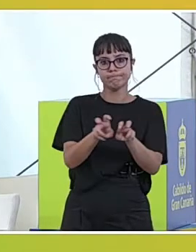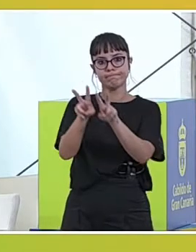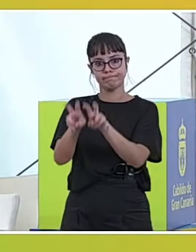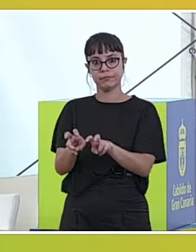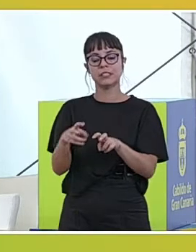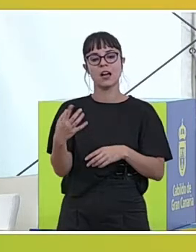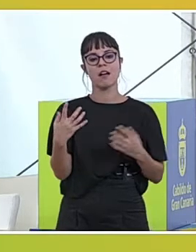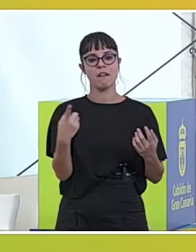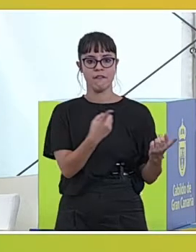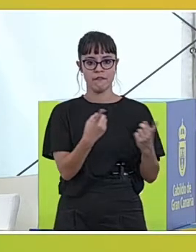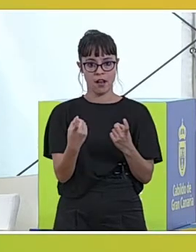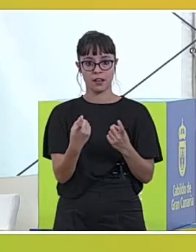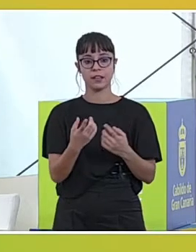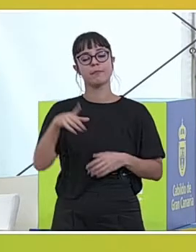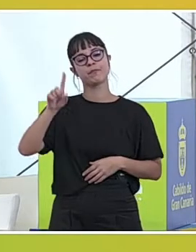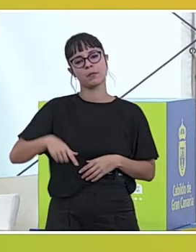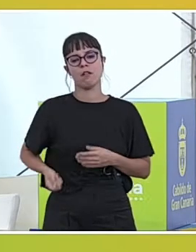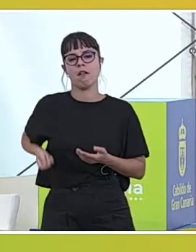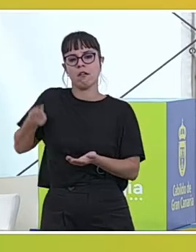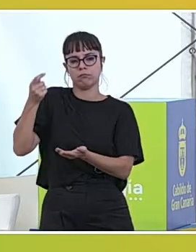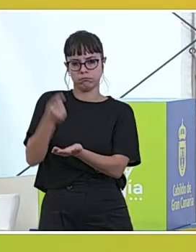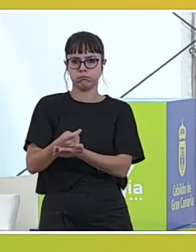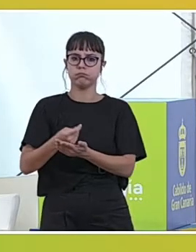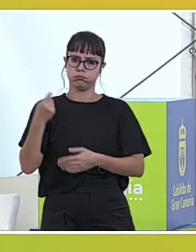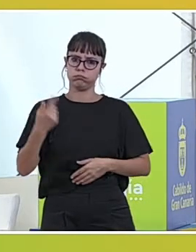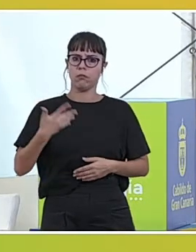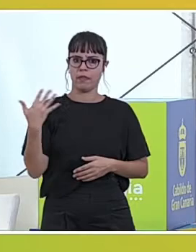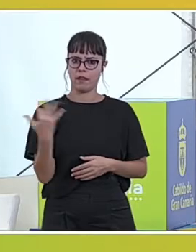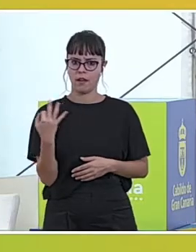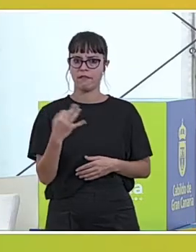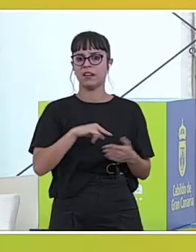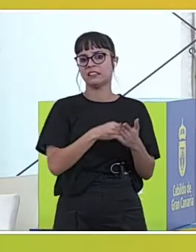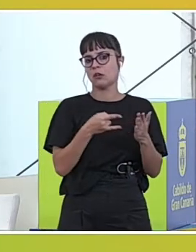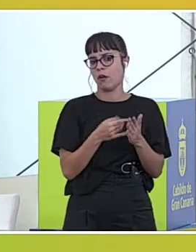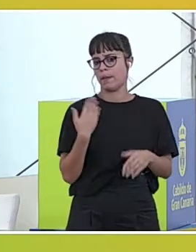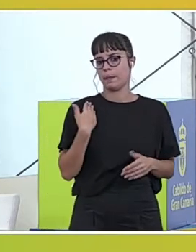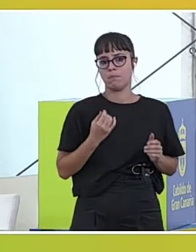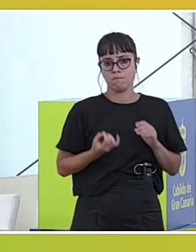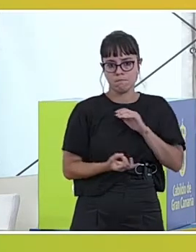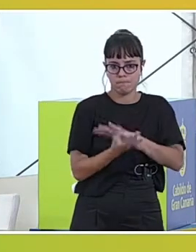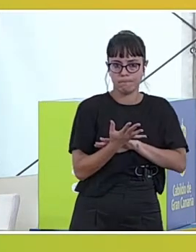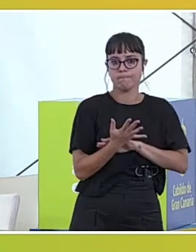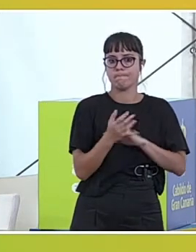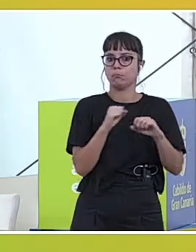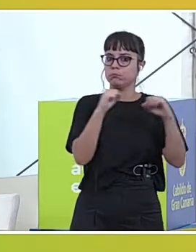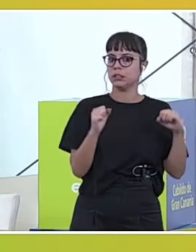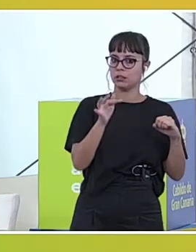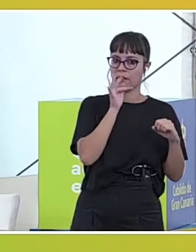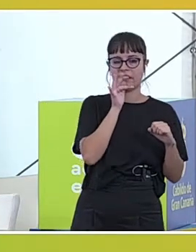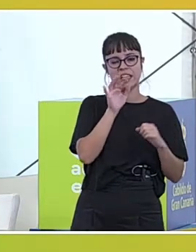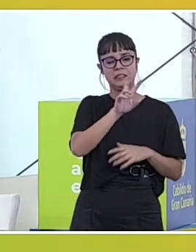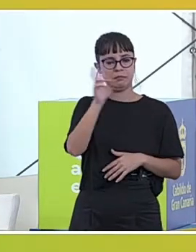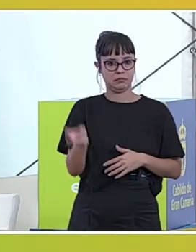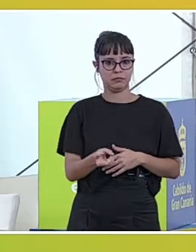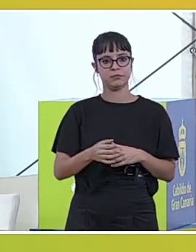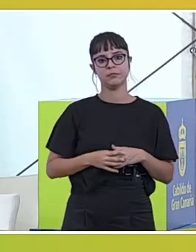Luego, pues alta inversión económica, las tecnologías emergentes y etcétera. No podemos desarrollar muchísimo más.